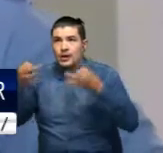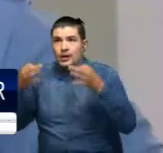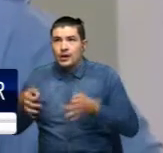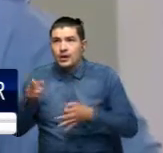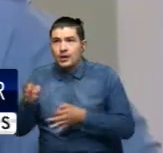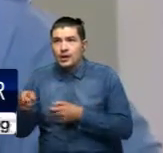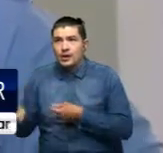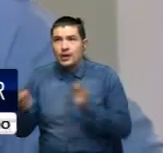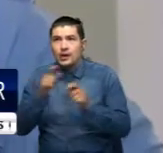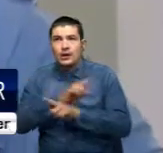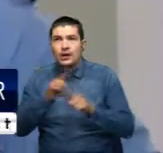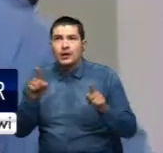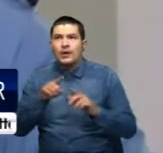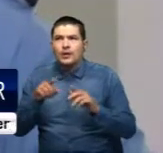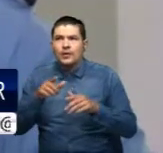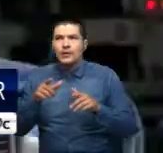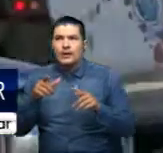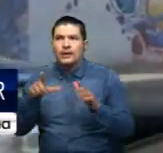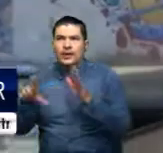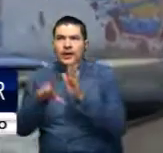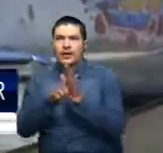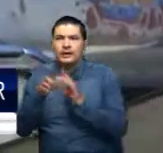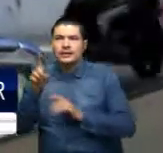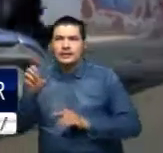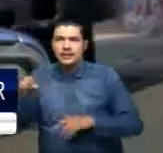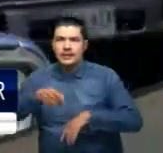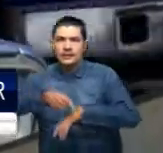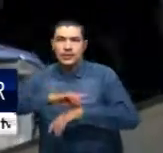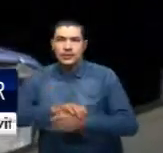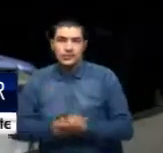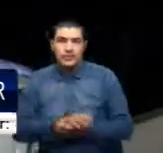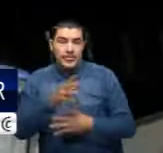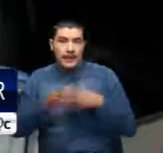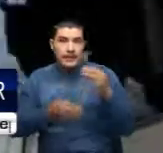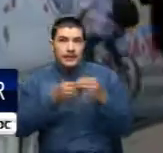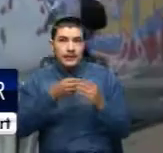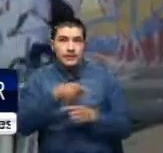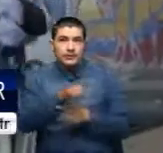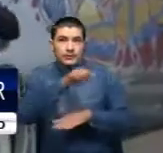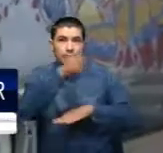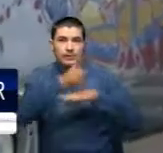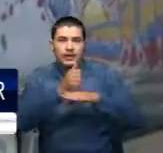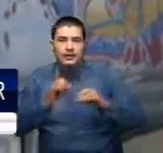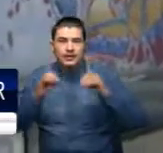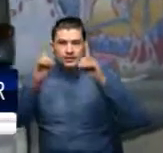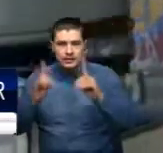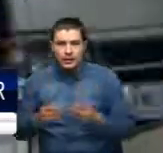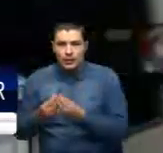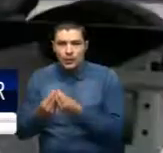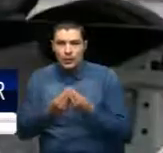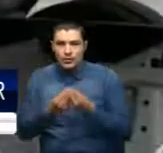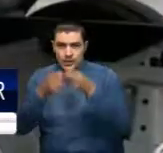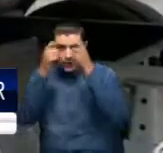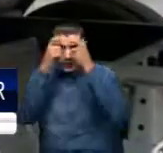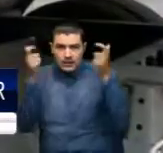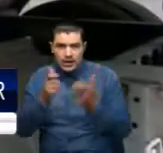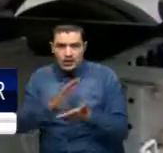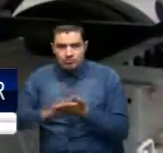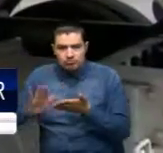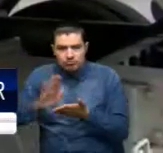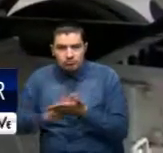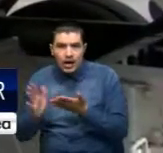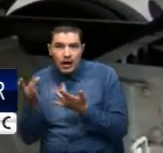inmoviliza y se le tiene que dar un plazo de ley de 60 minutos según las autoridades de tránsito la decisión del consejo de estado es provisional